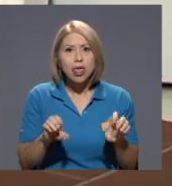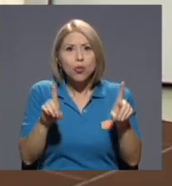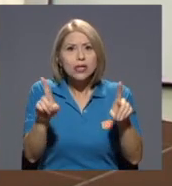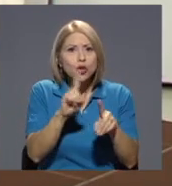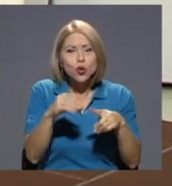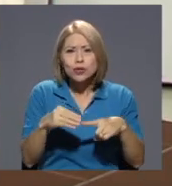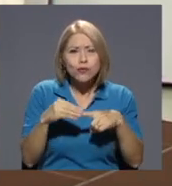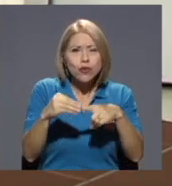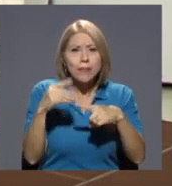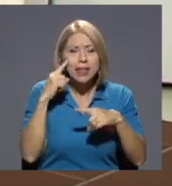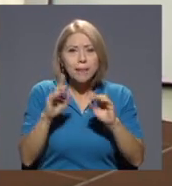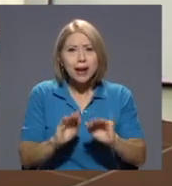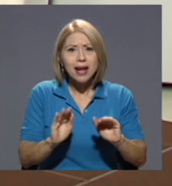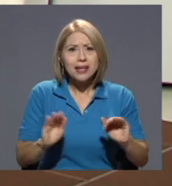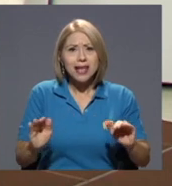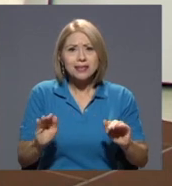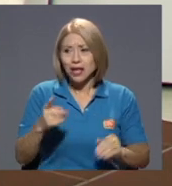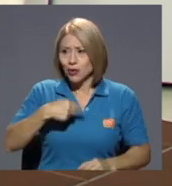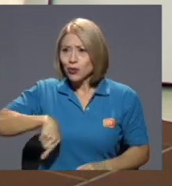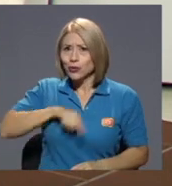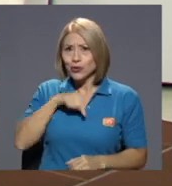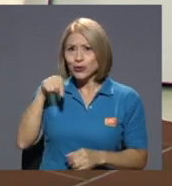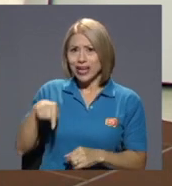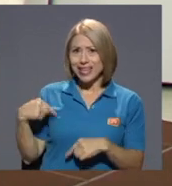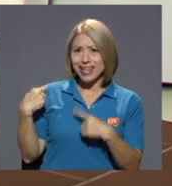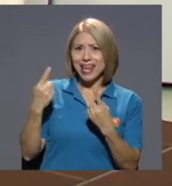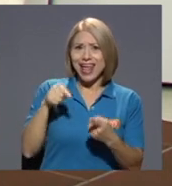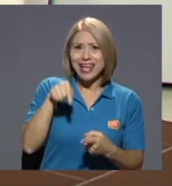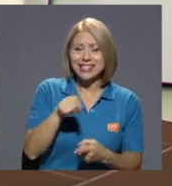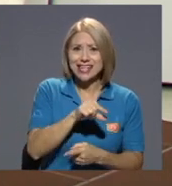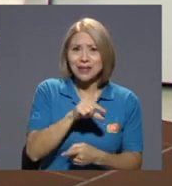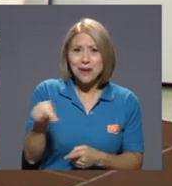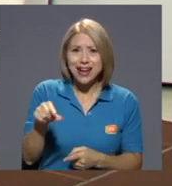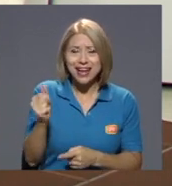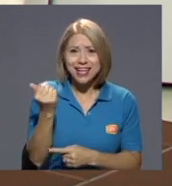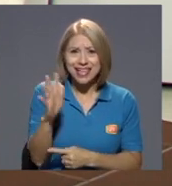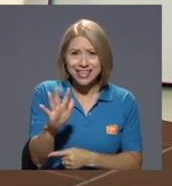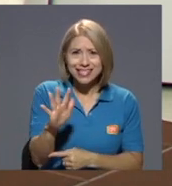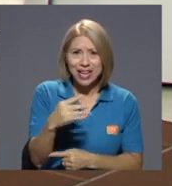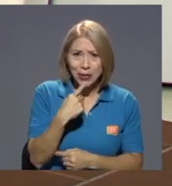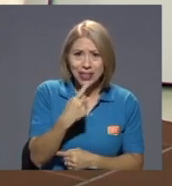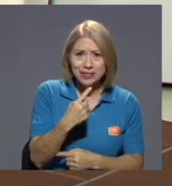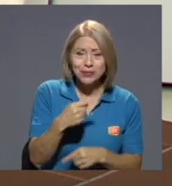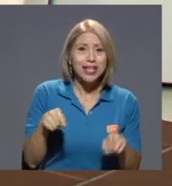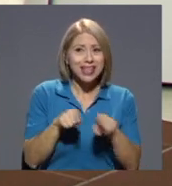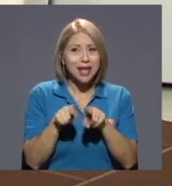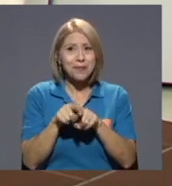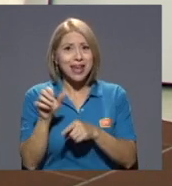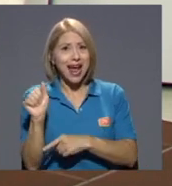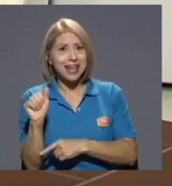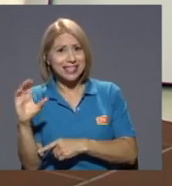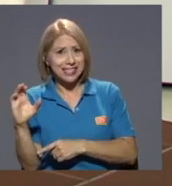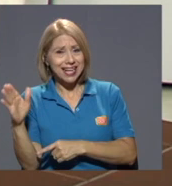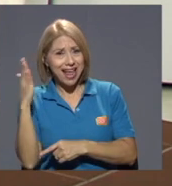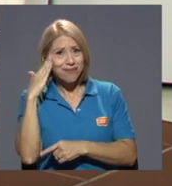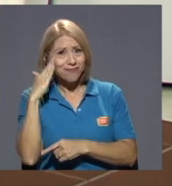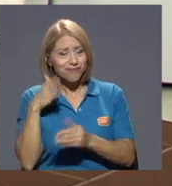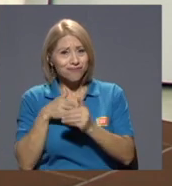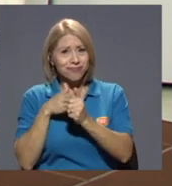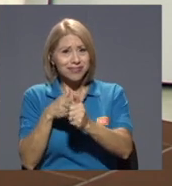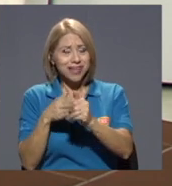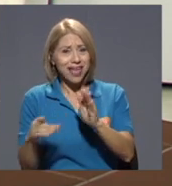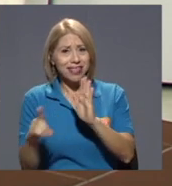también lo conocemos y me alegra que doñana cecilia que es una mujer de derechos humanos también le indigna verdad porque de algún modo representa